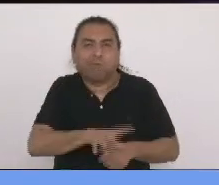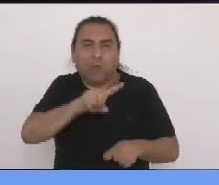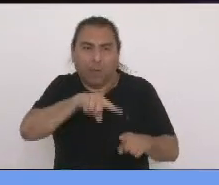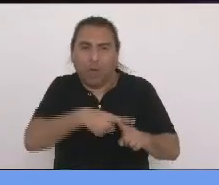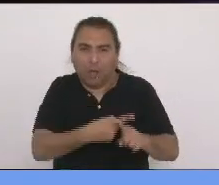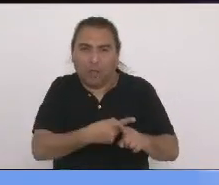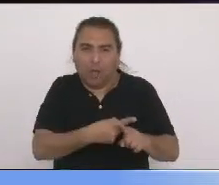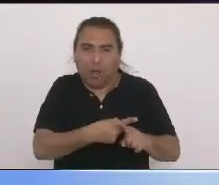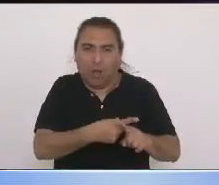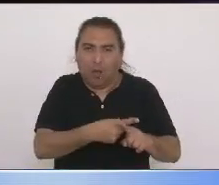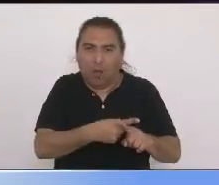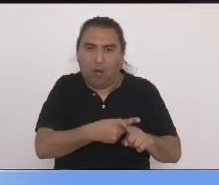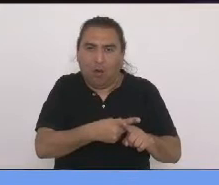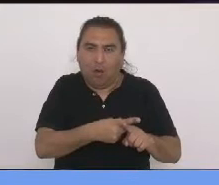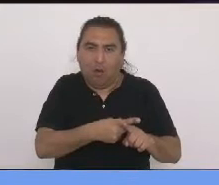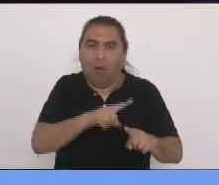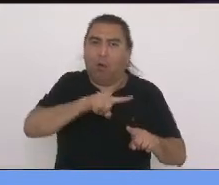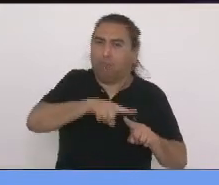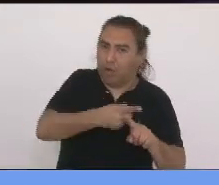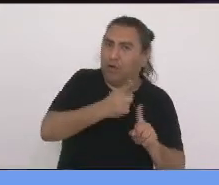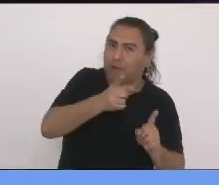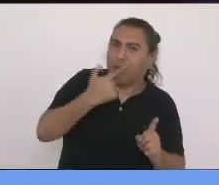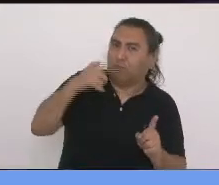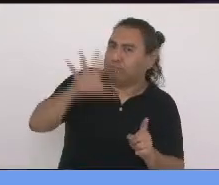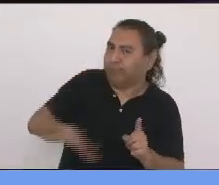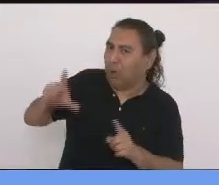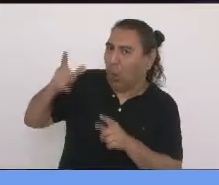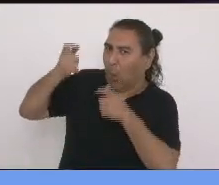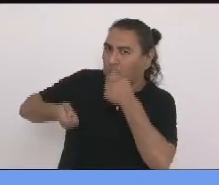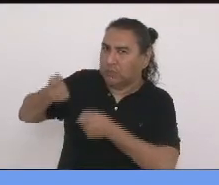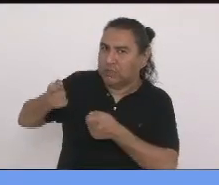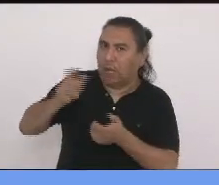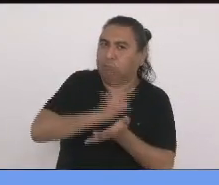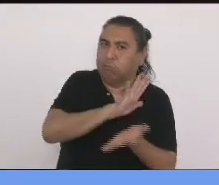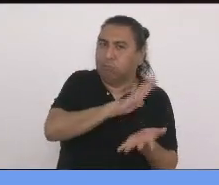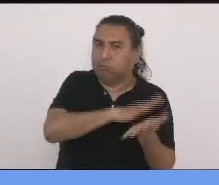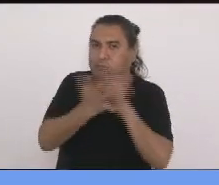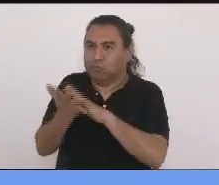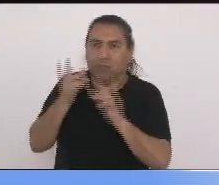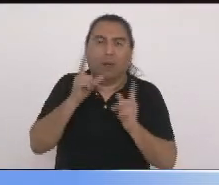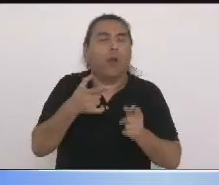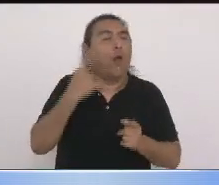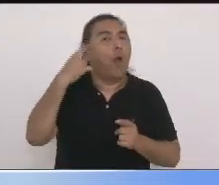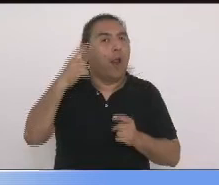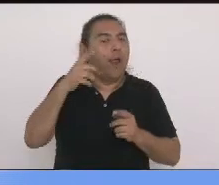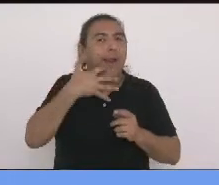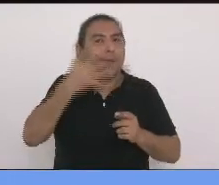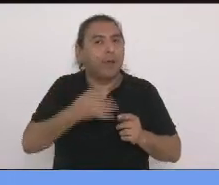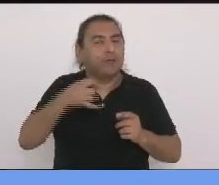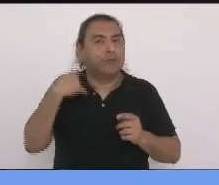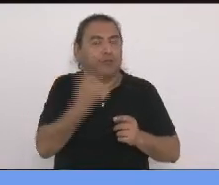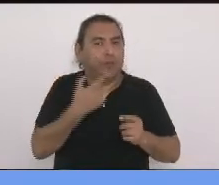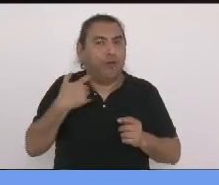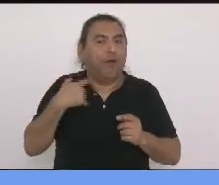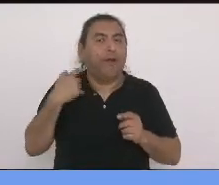sobre cómo se administra justicia y estamos en nuestro legítimo derecho espero que realmente le demos esta